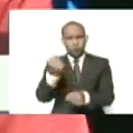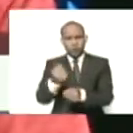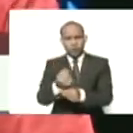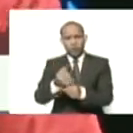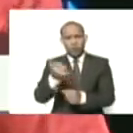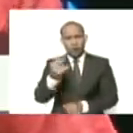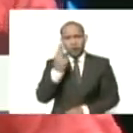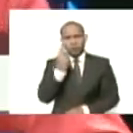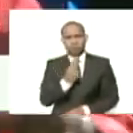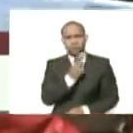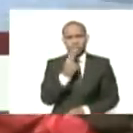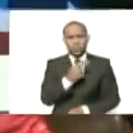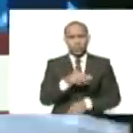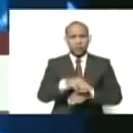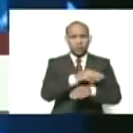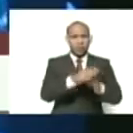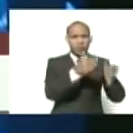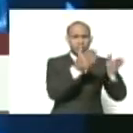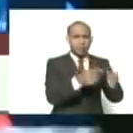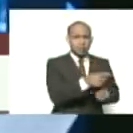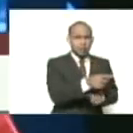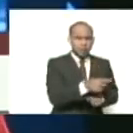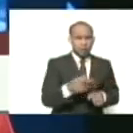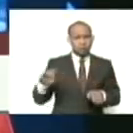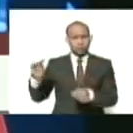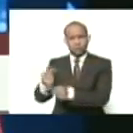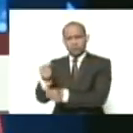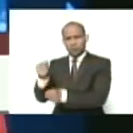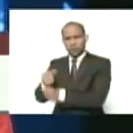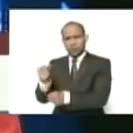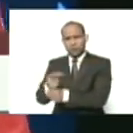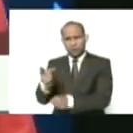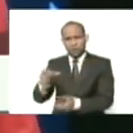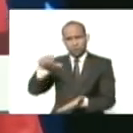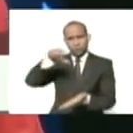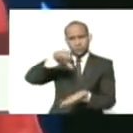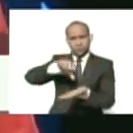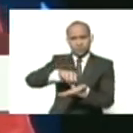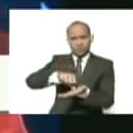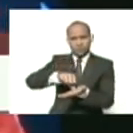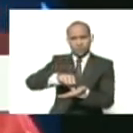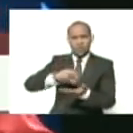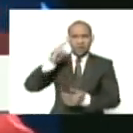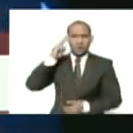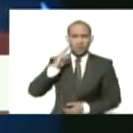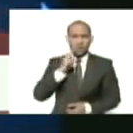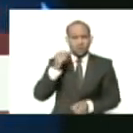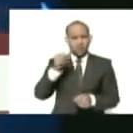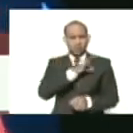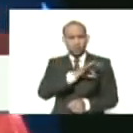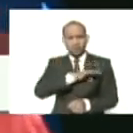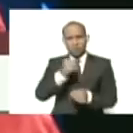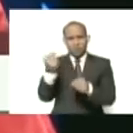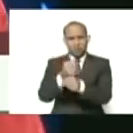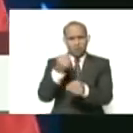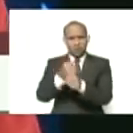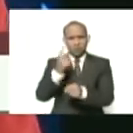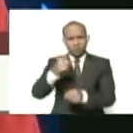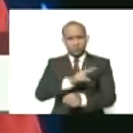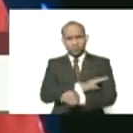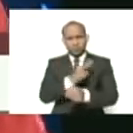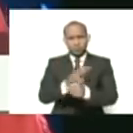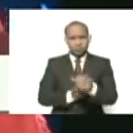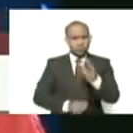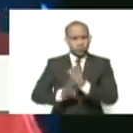del Ministerio, de la clase obrera, de la Central Bolivariana Socialista de Trabajadores, en seguir fortaleciendo